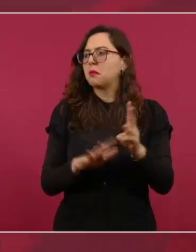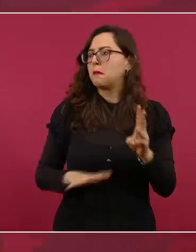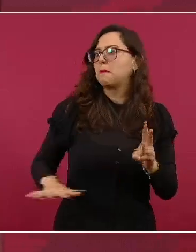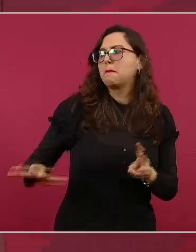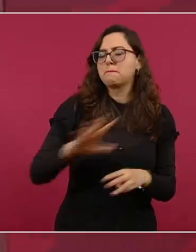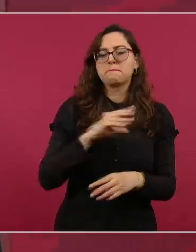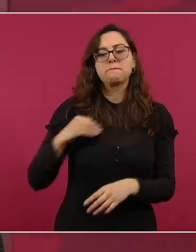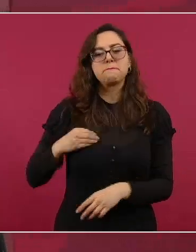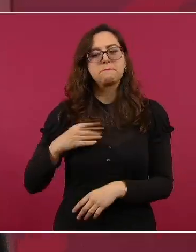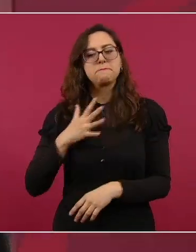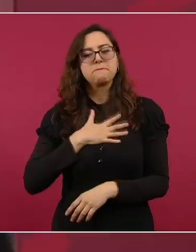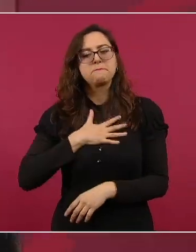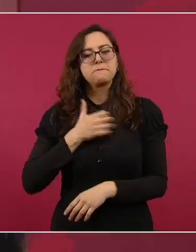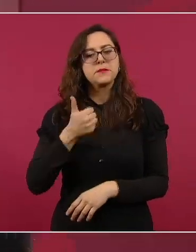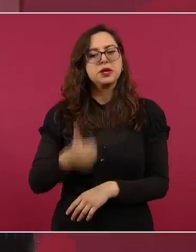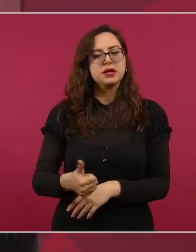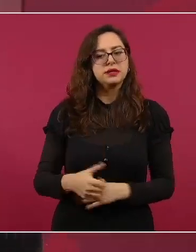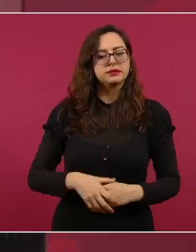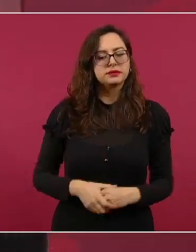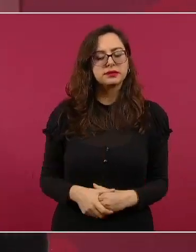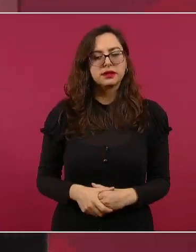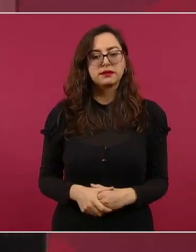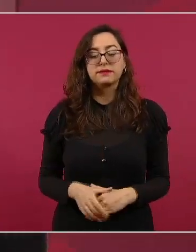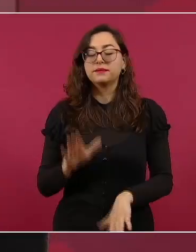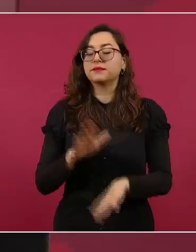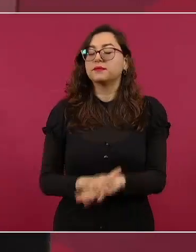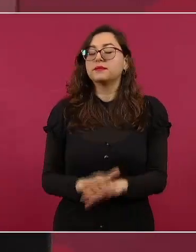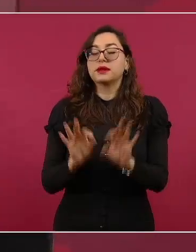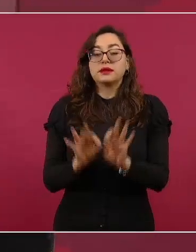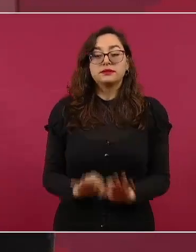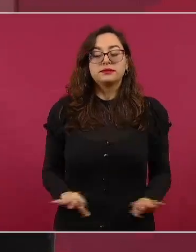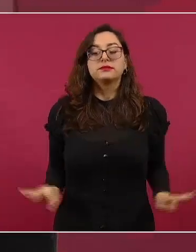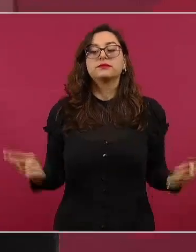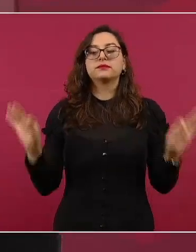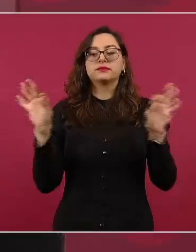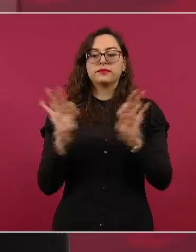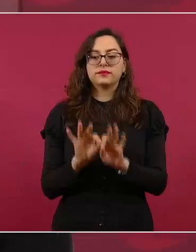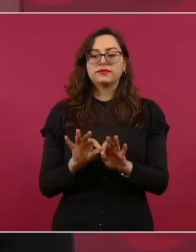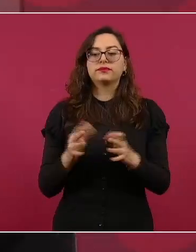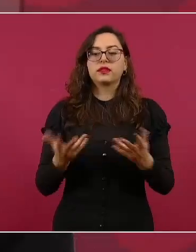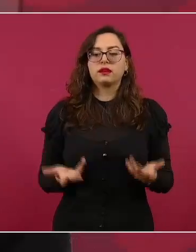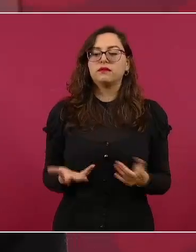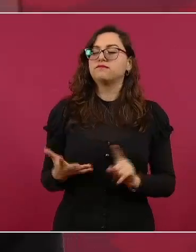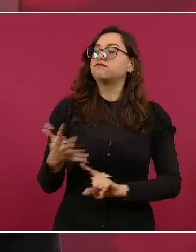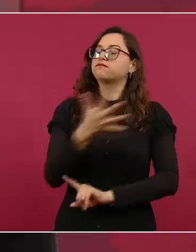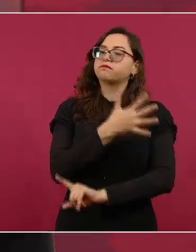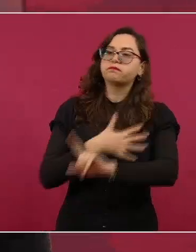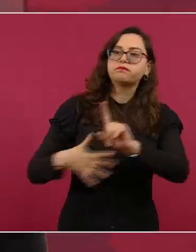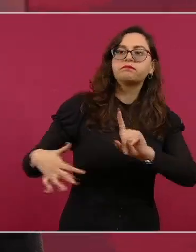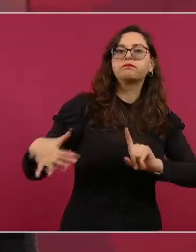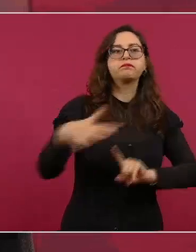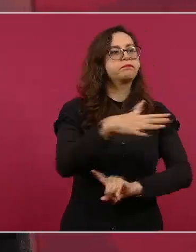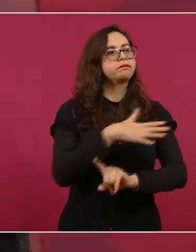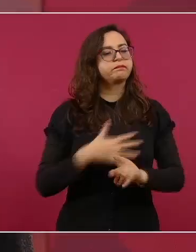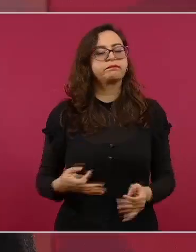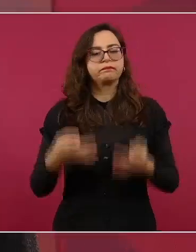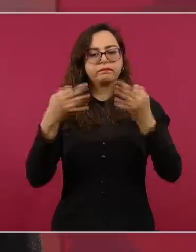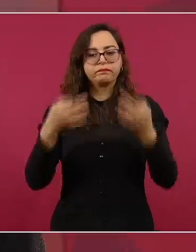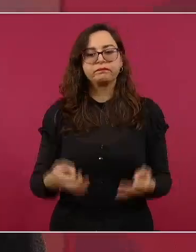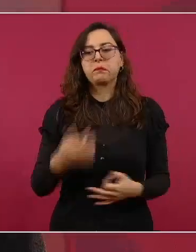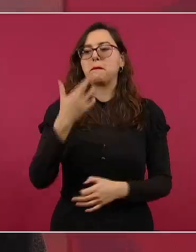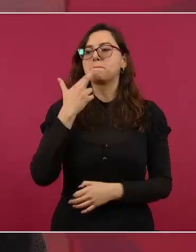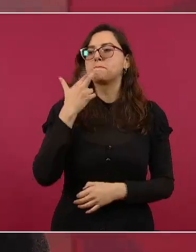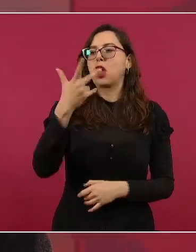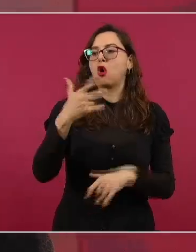Y lo más importante, vamos a tener una sociedad mejor, más